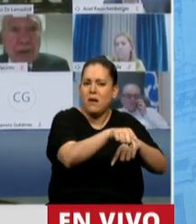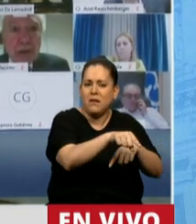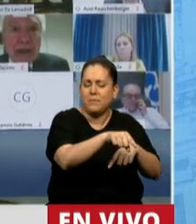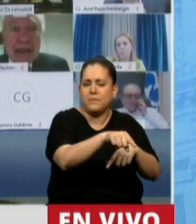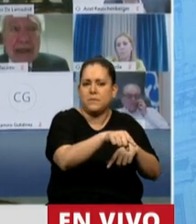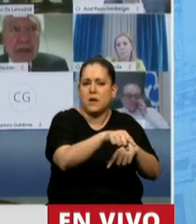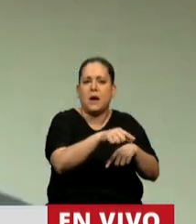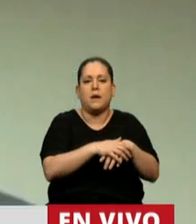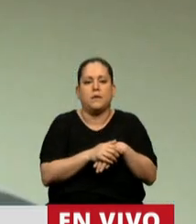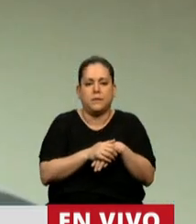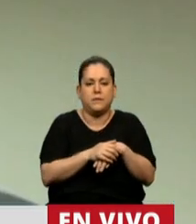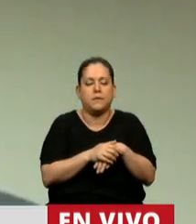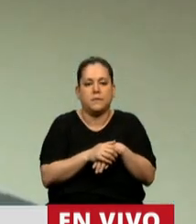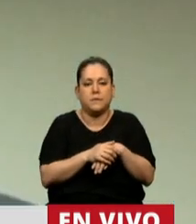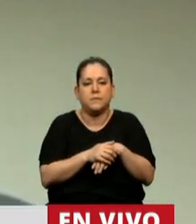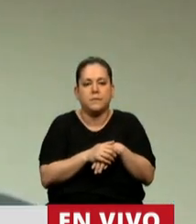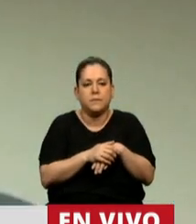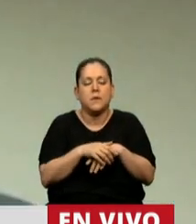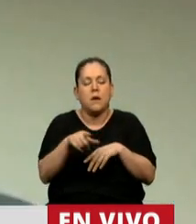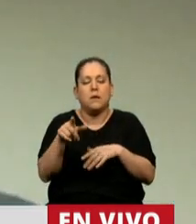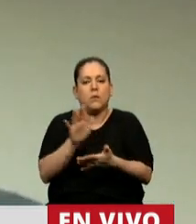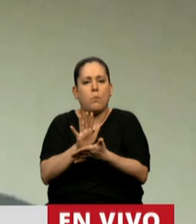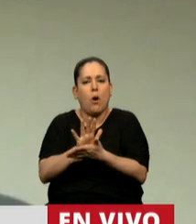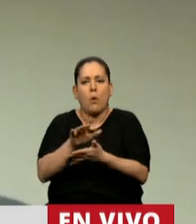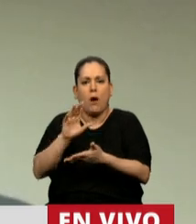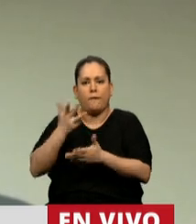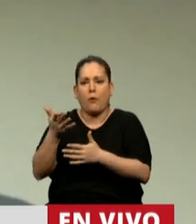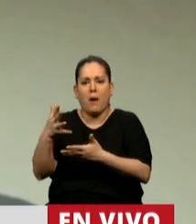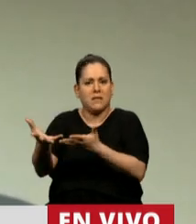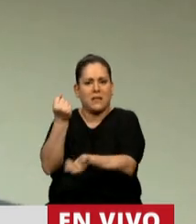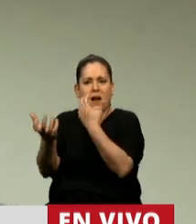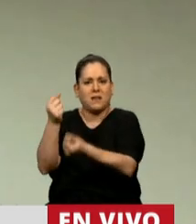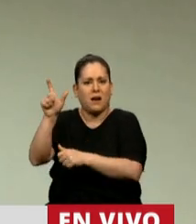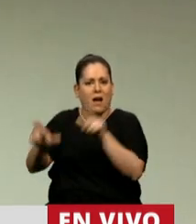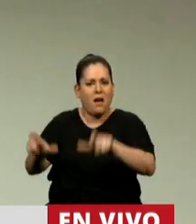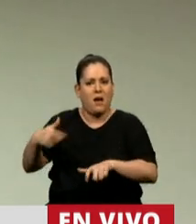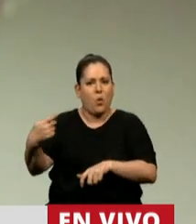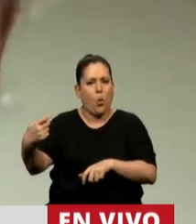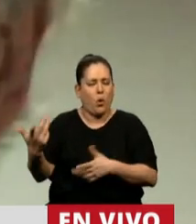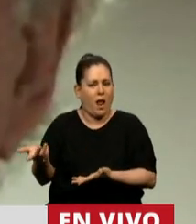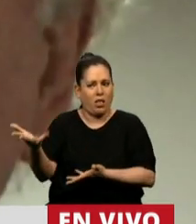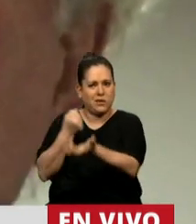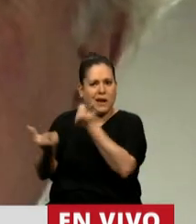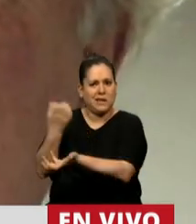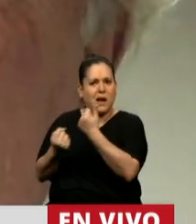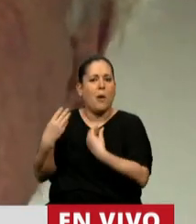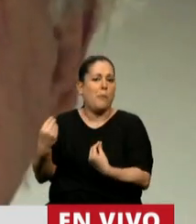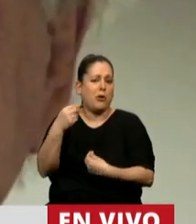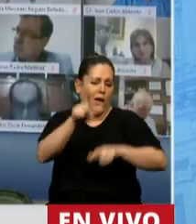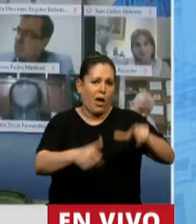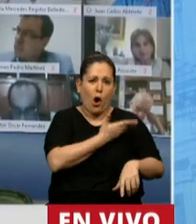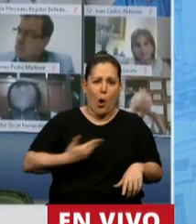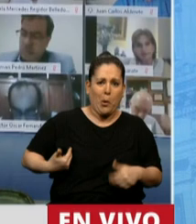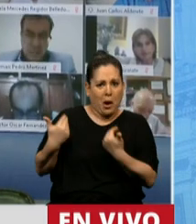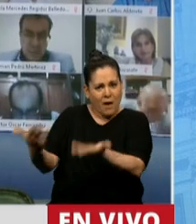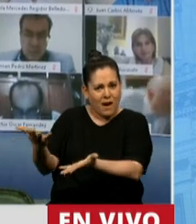los jubilados tener haberes dignos Y saben por qué Porque el gobierno no necesita jubilados dignos